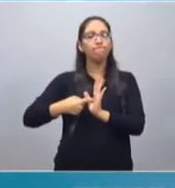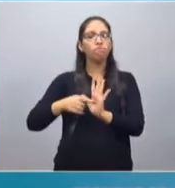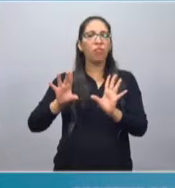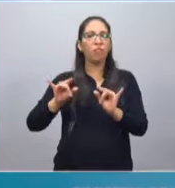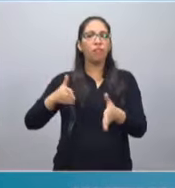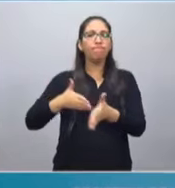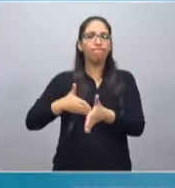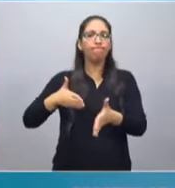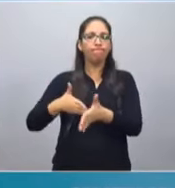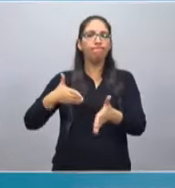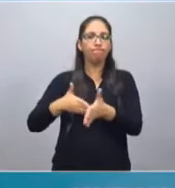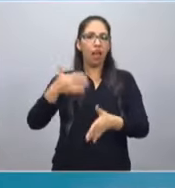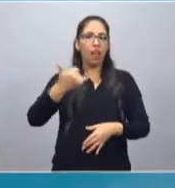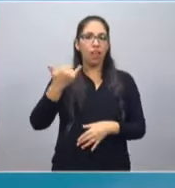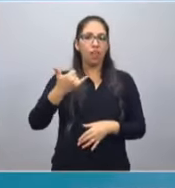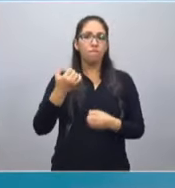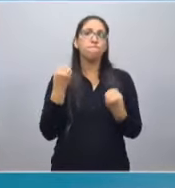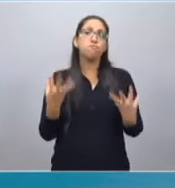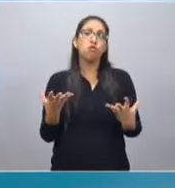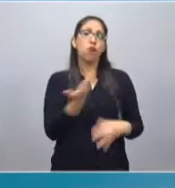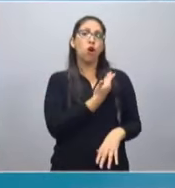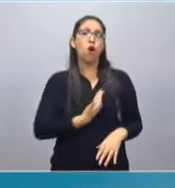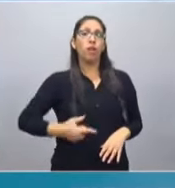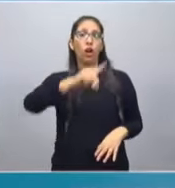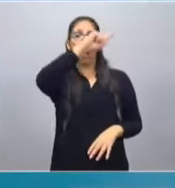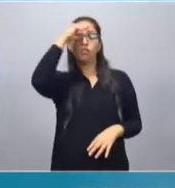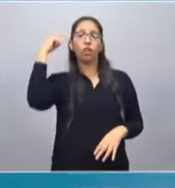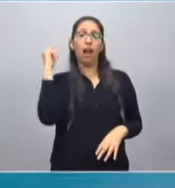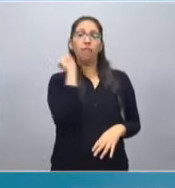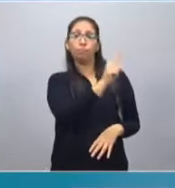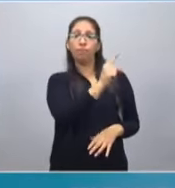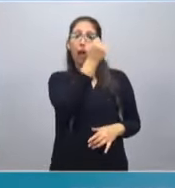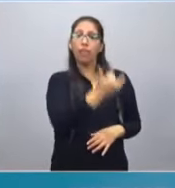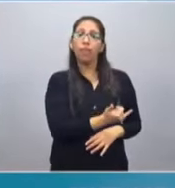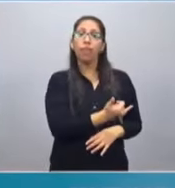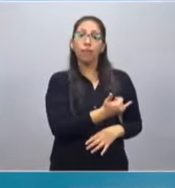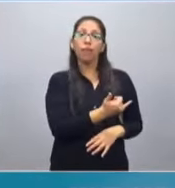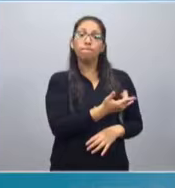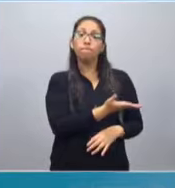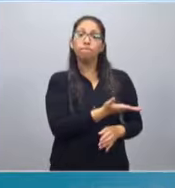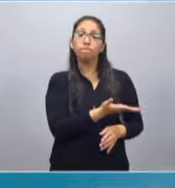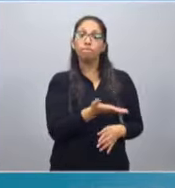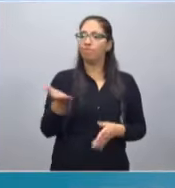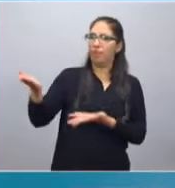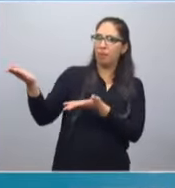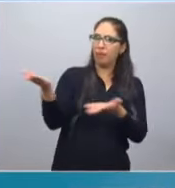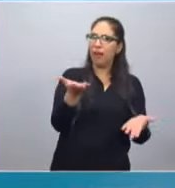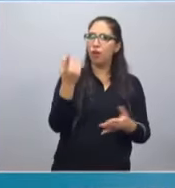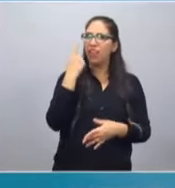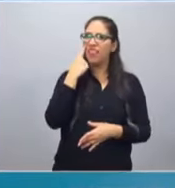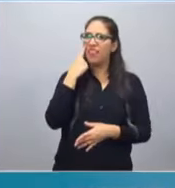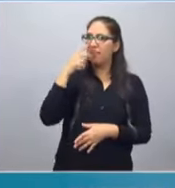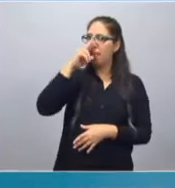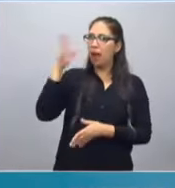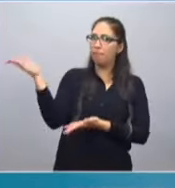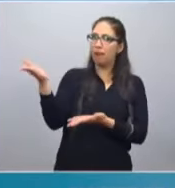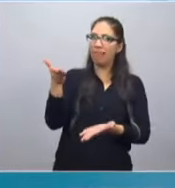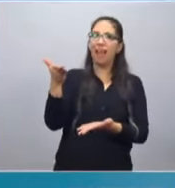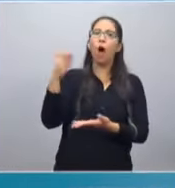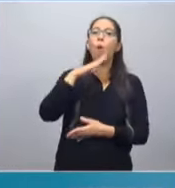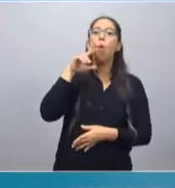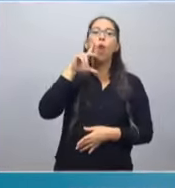adversidades porque hay un gobierno nacional mientras invitamos al intendente de la plata Julio